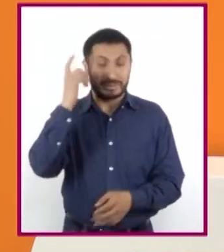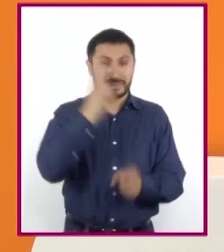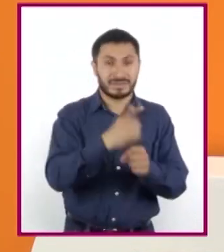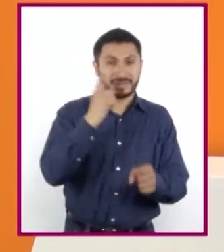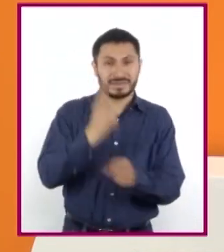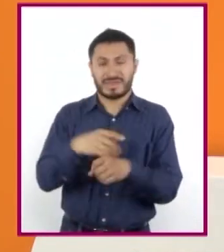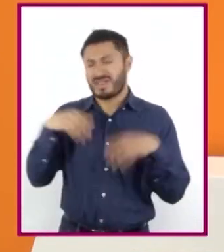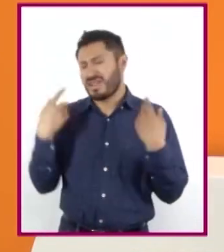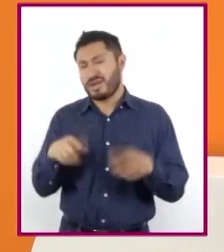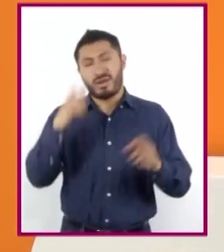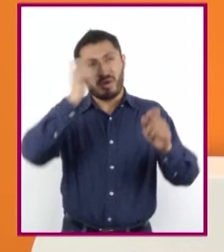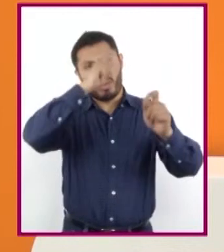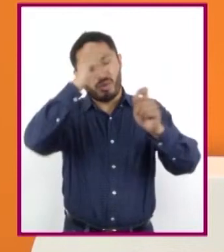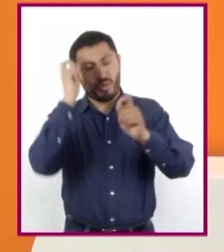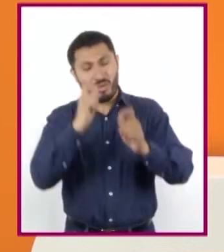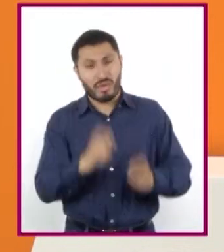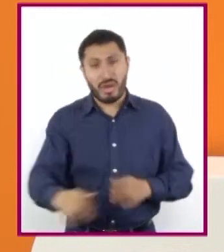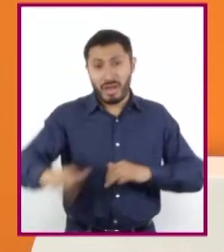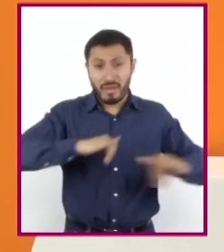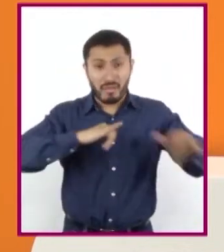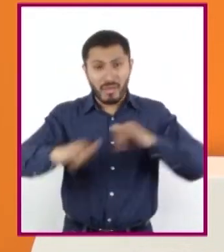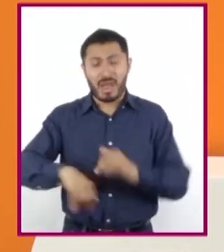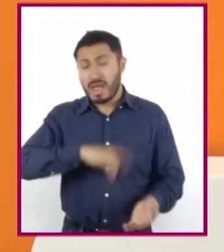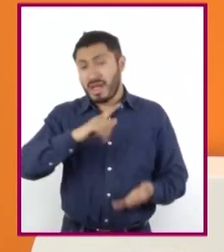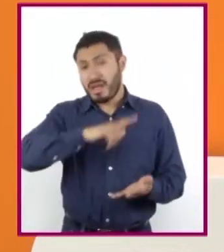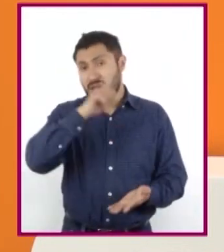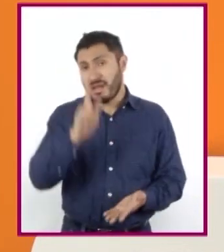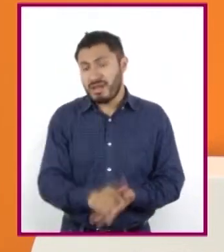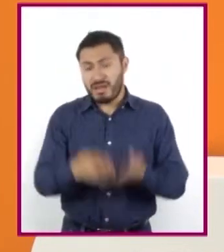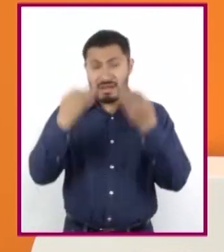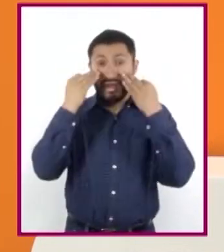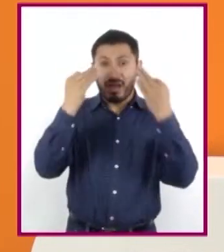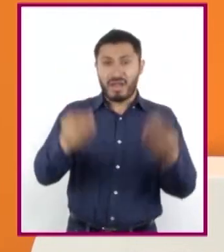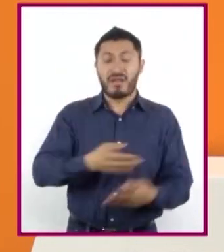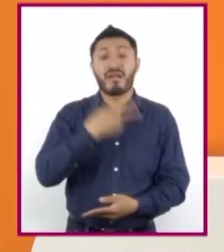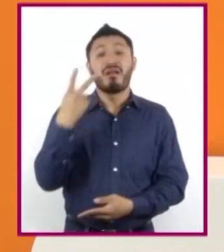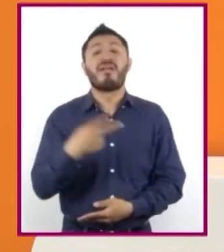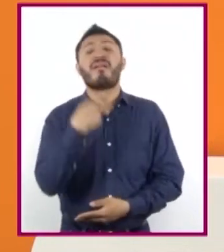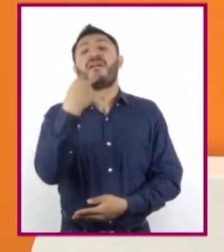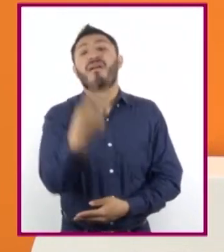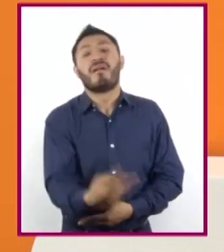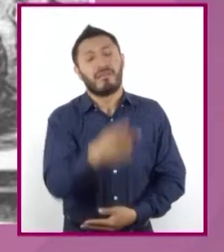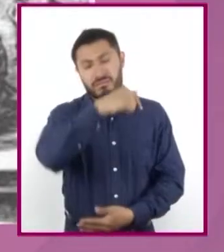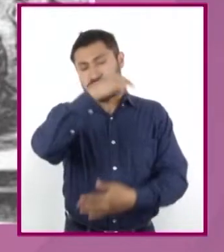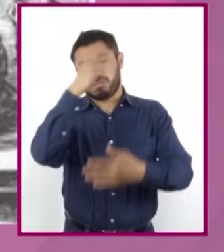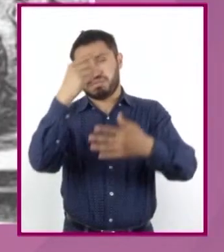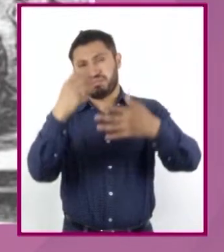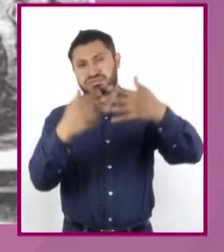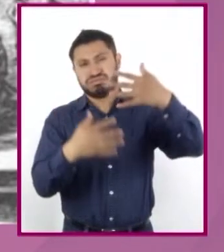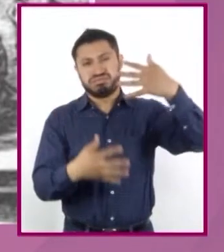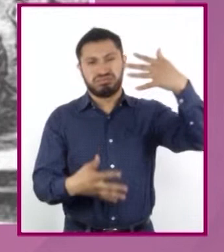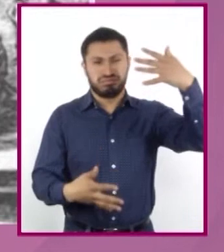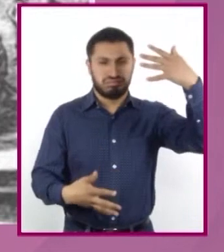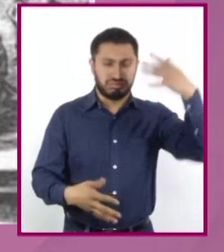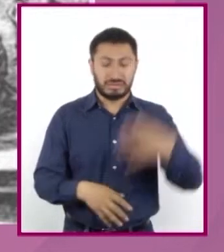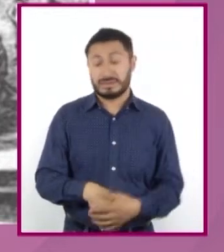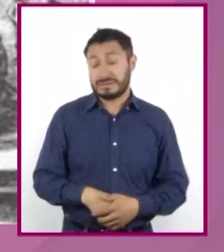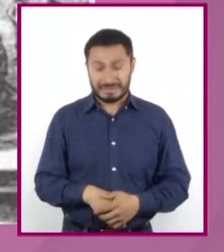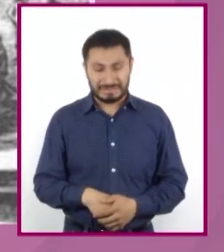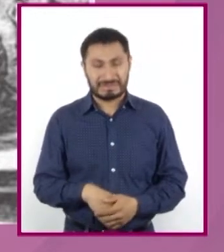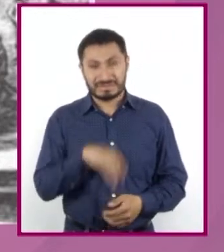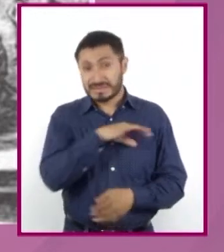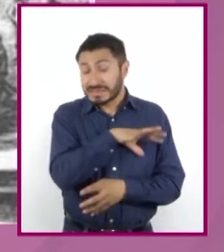arqueológicos, mapas, leyes, testimonios orales, entre otras. Todos estos